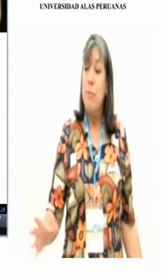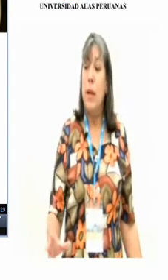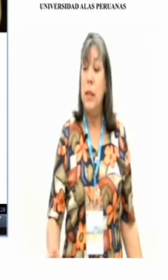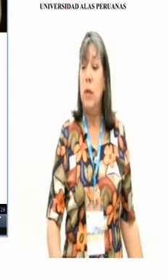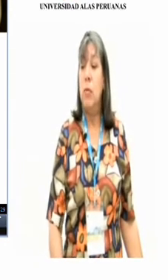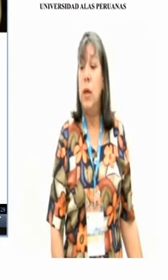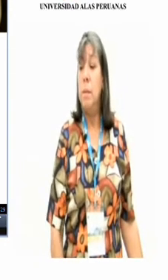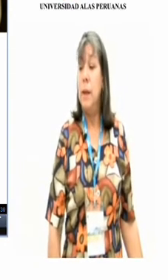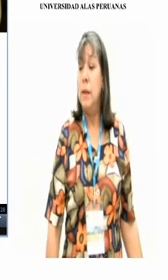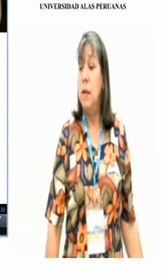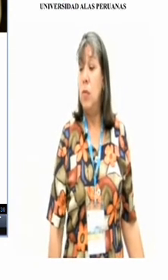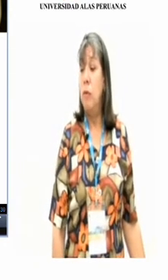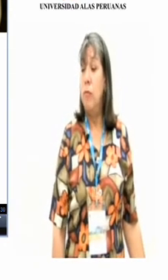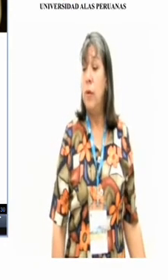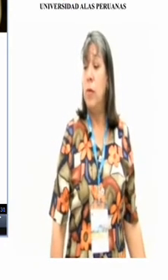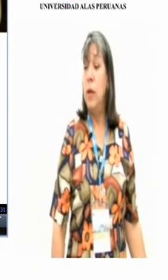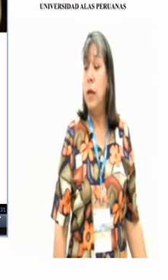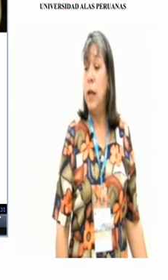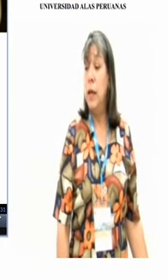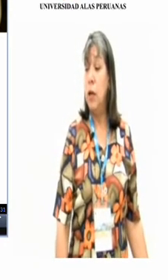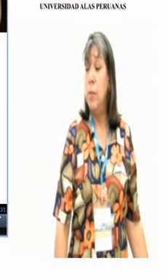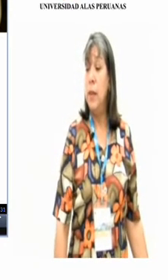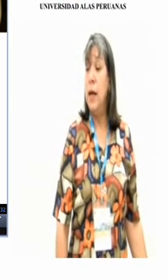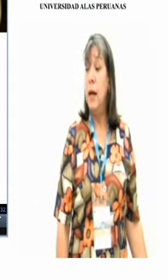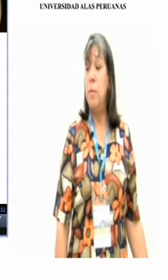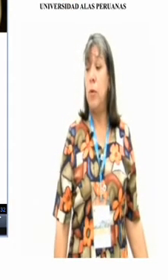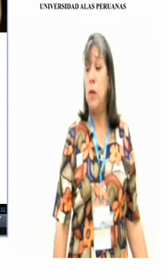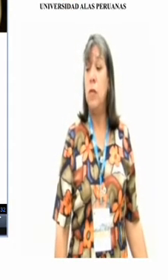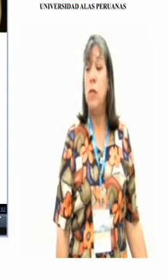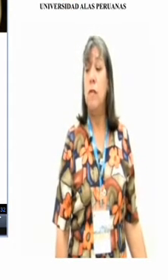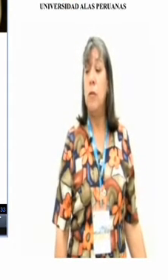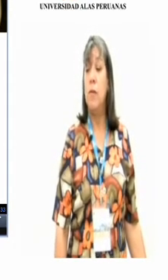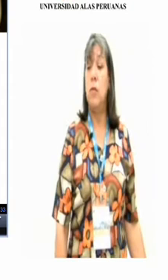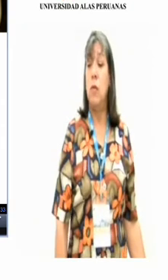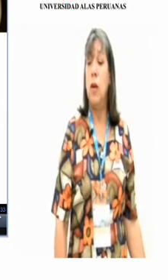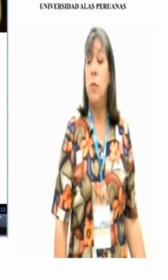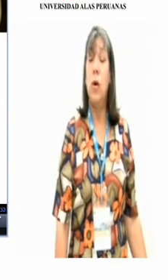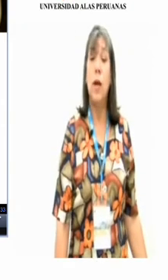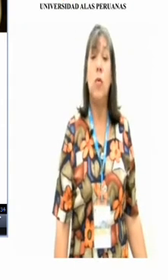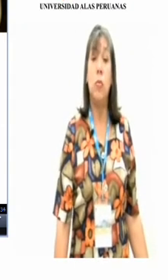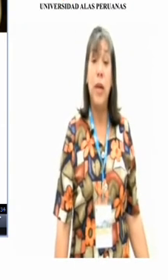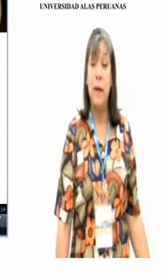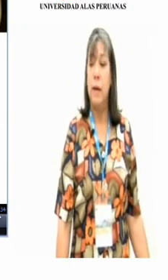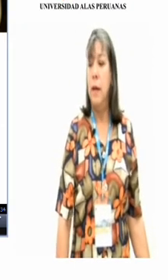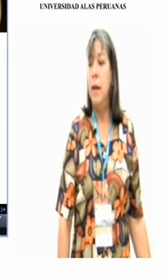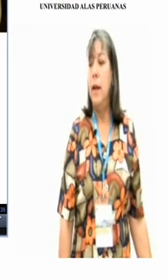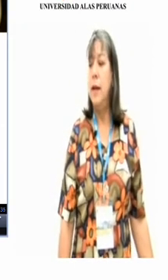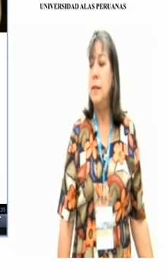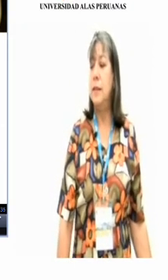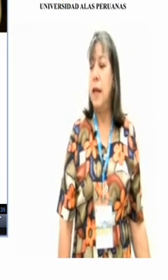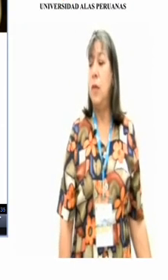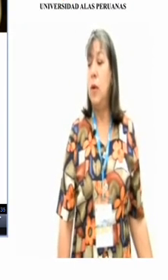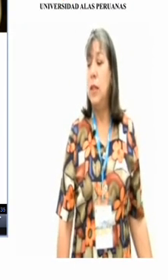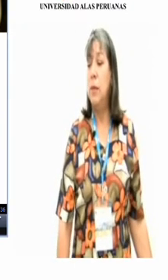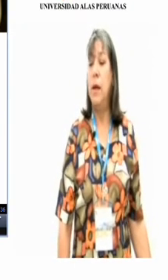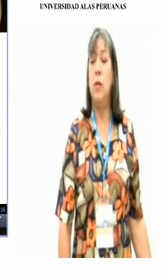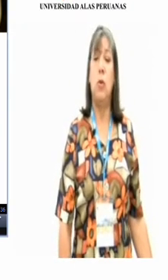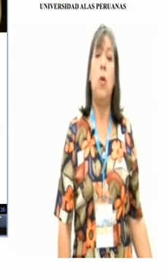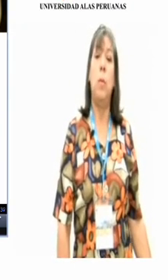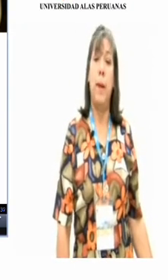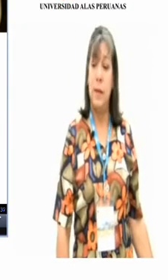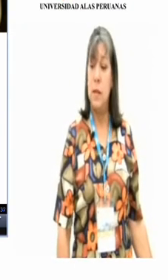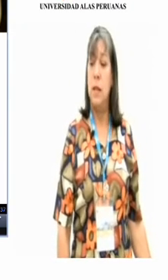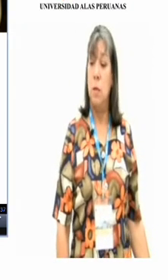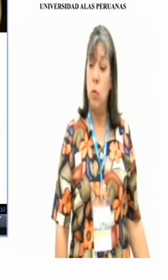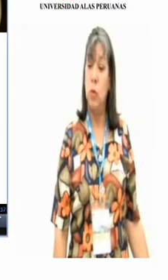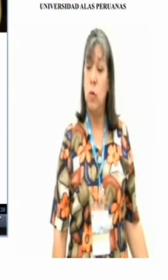han invertido buena parte de sus esfuerzos en recomendar procesos de formación que busquen cubrir las necesidades educativas